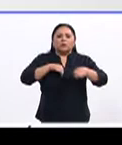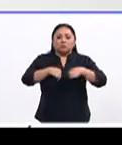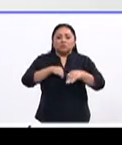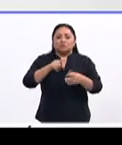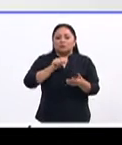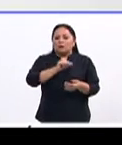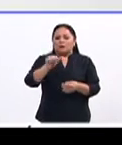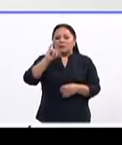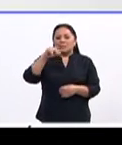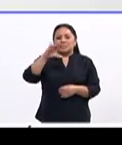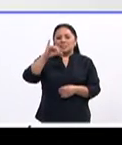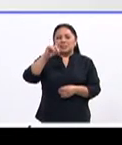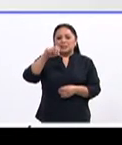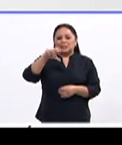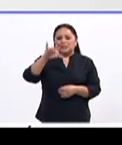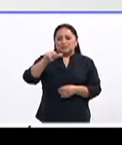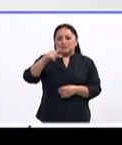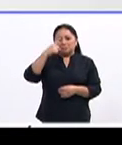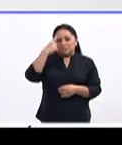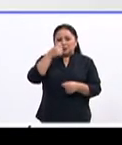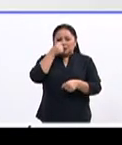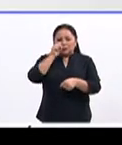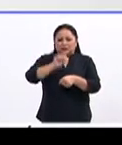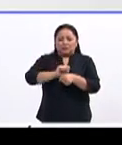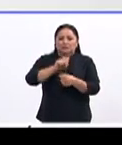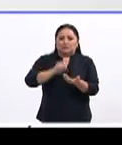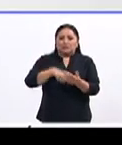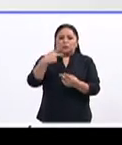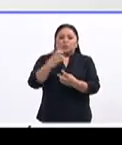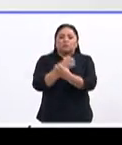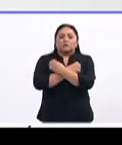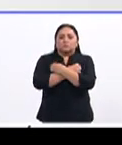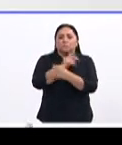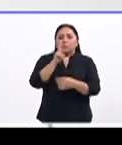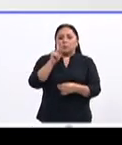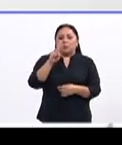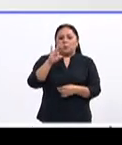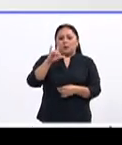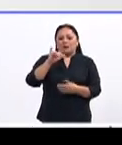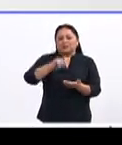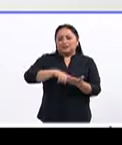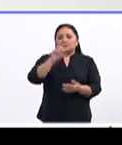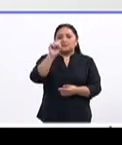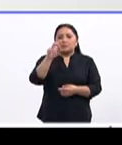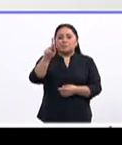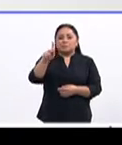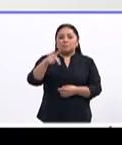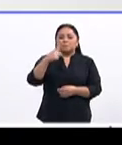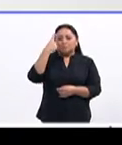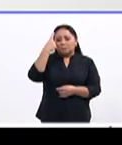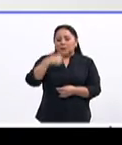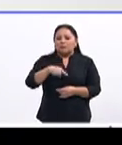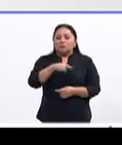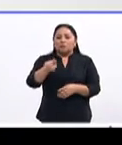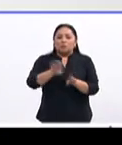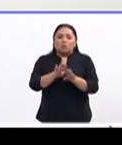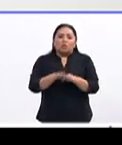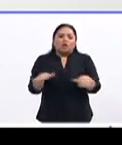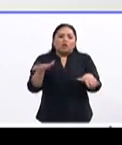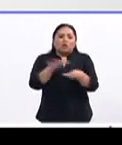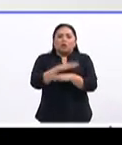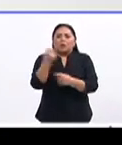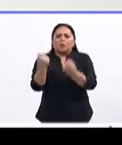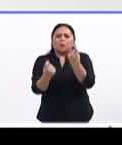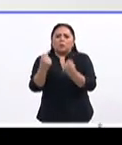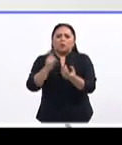en incidencia con la Secretaría de Educación Pública para tanto cambiar